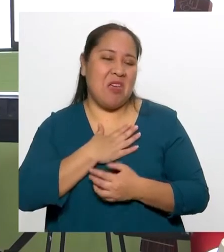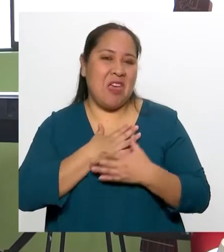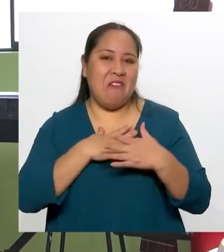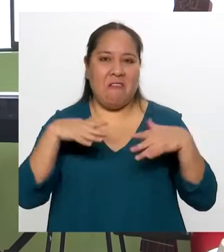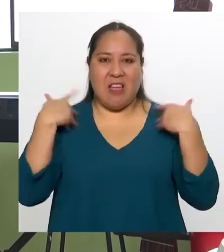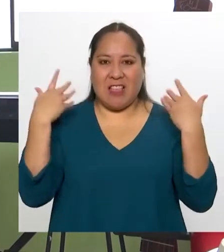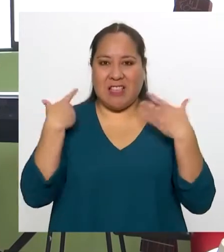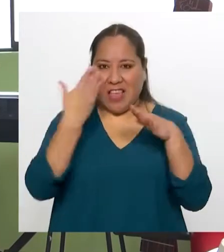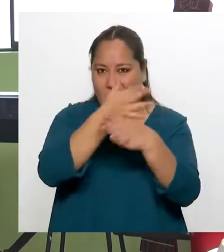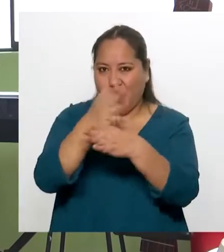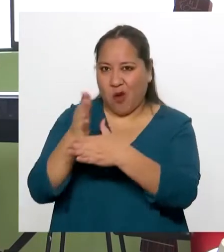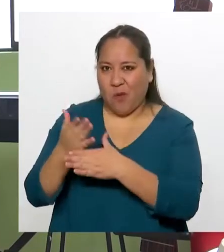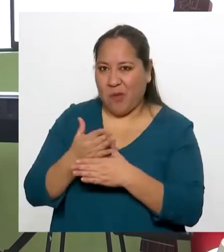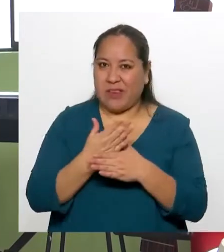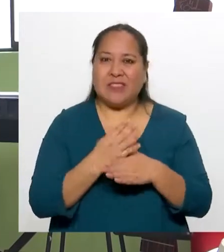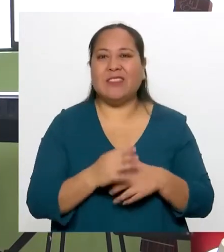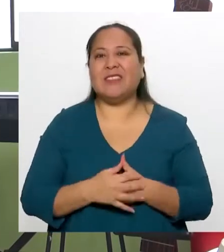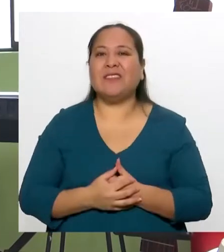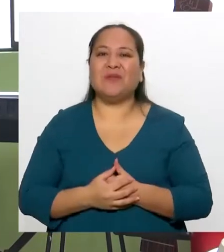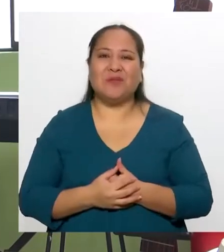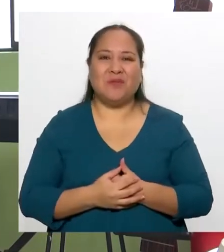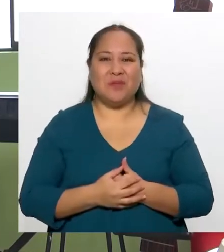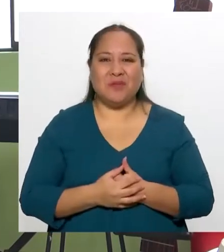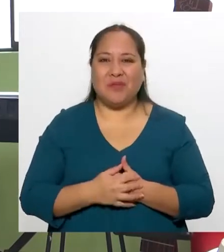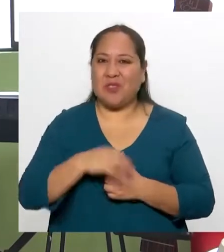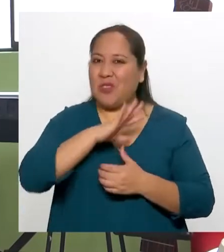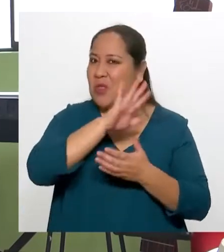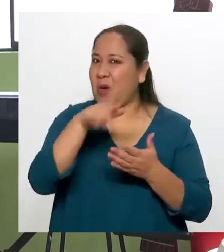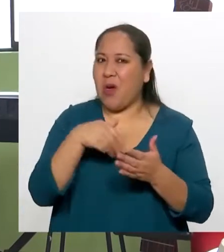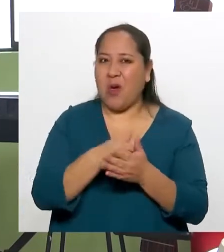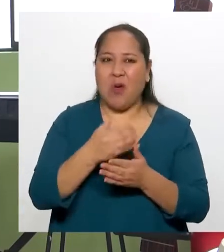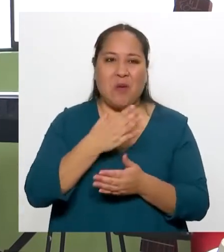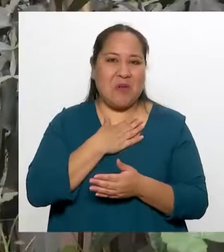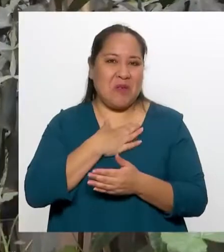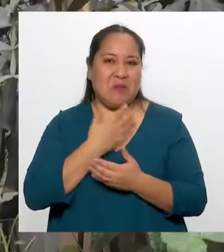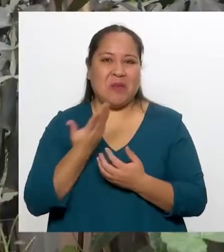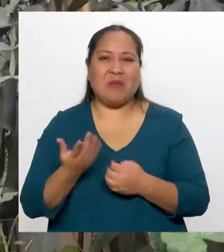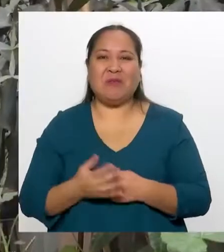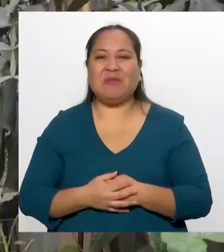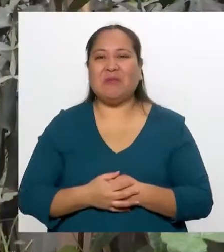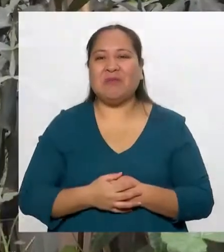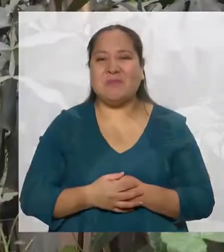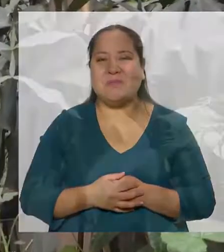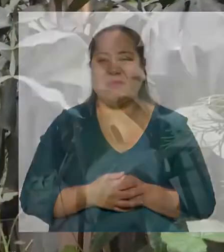Y felicidad es todo para mí.